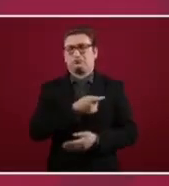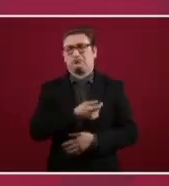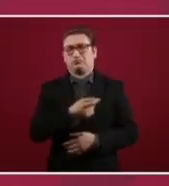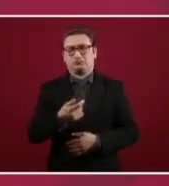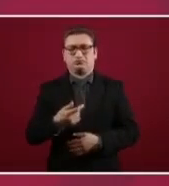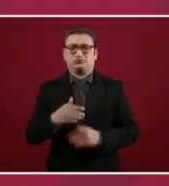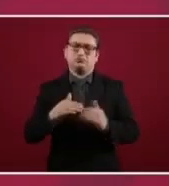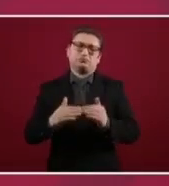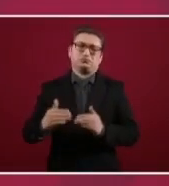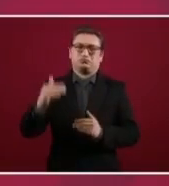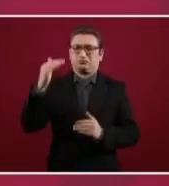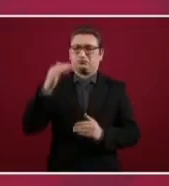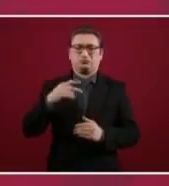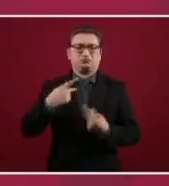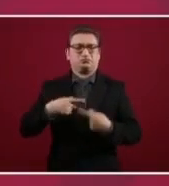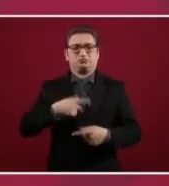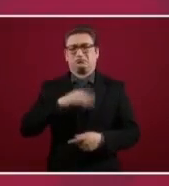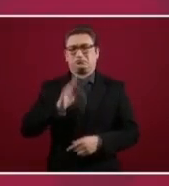examen